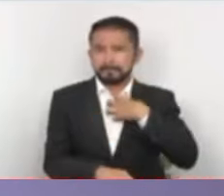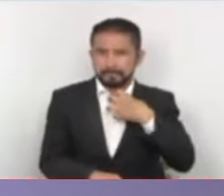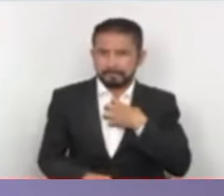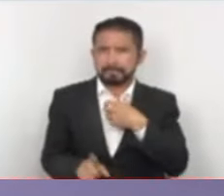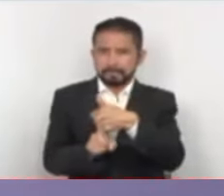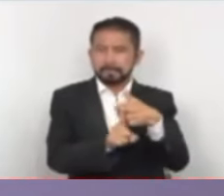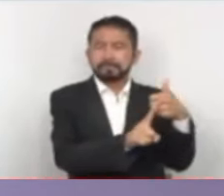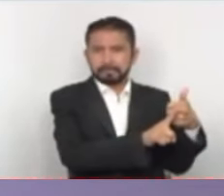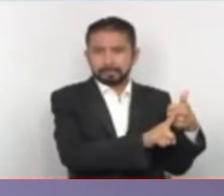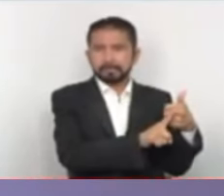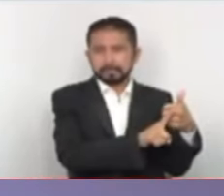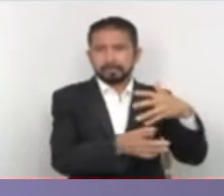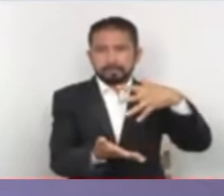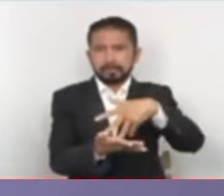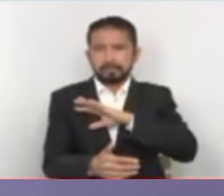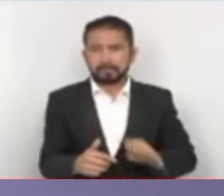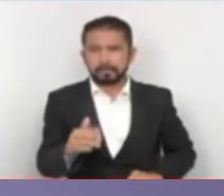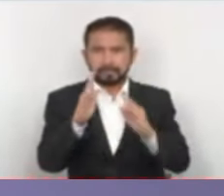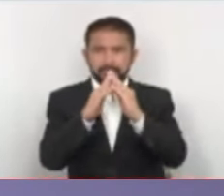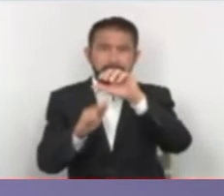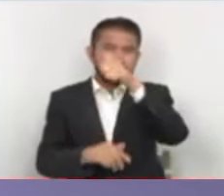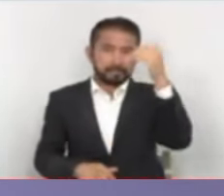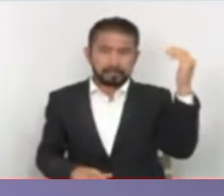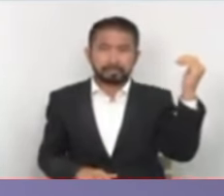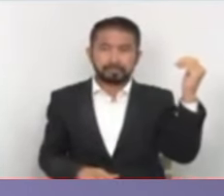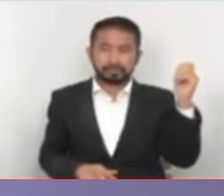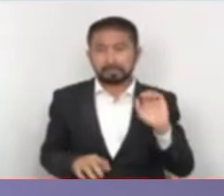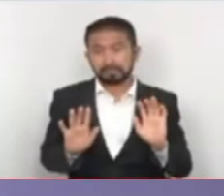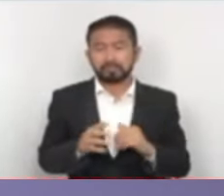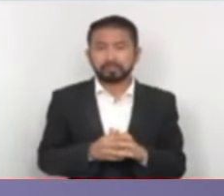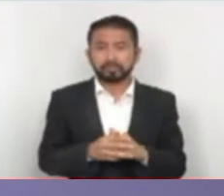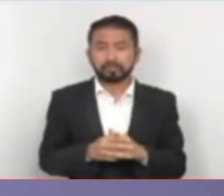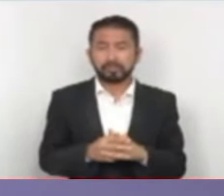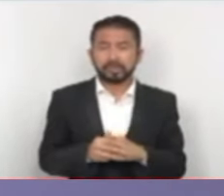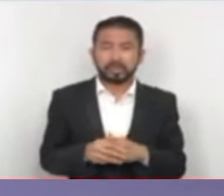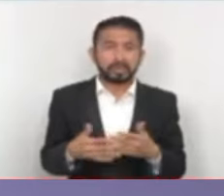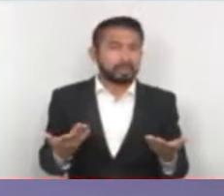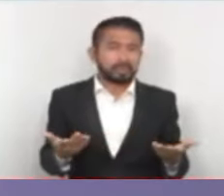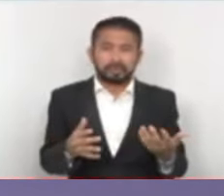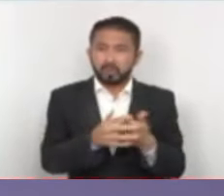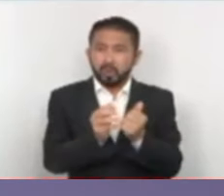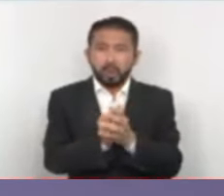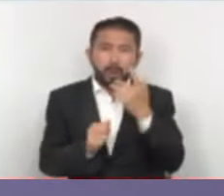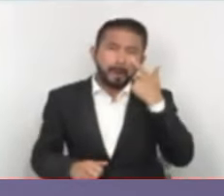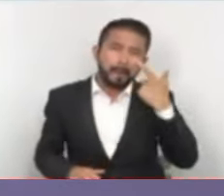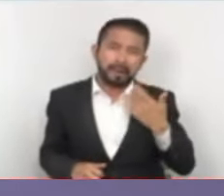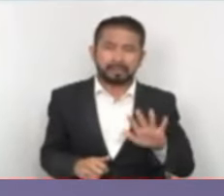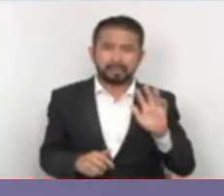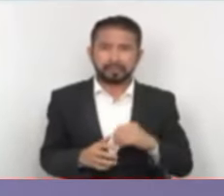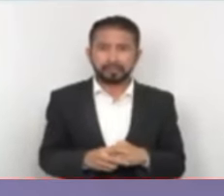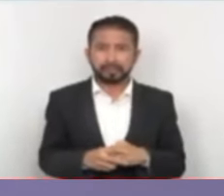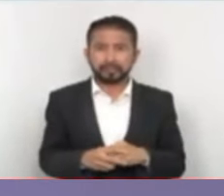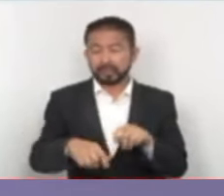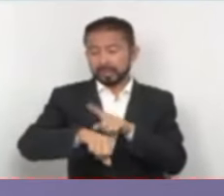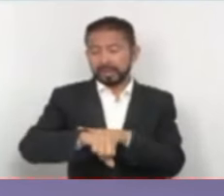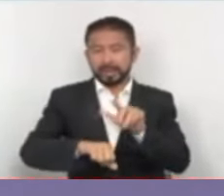válidos de nuestros hermanos. Algunos de ellos eran tan básicos como el hecho de que a